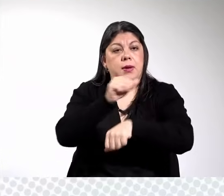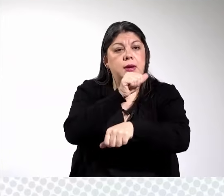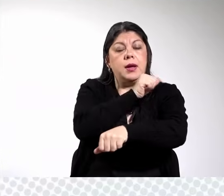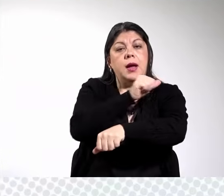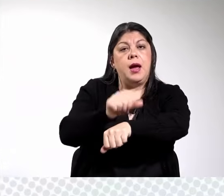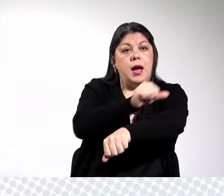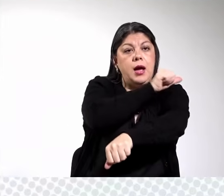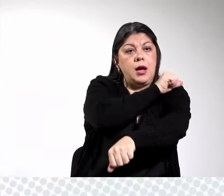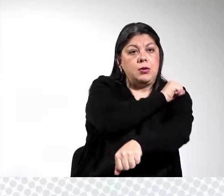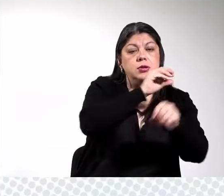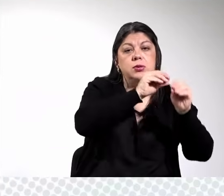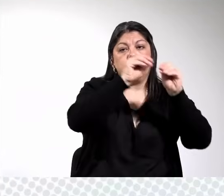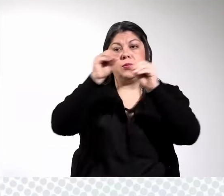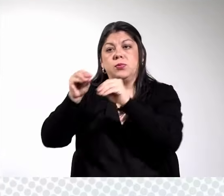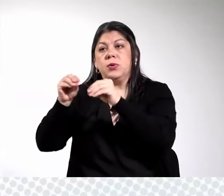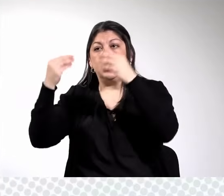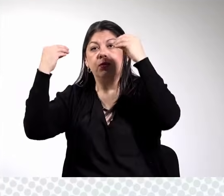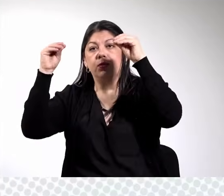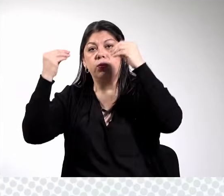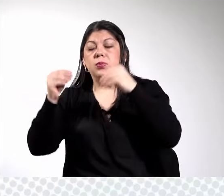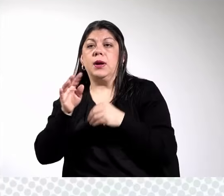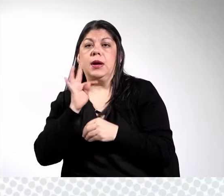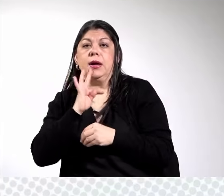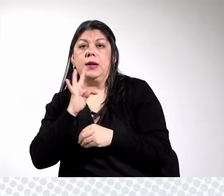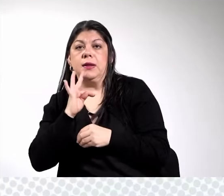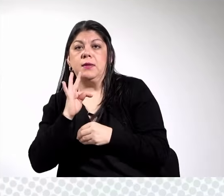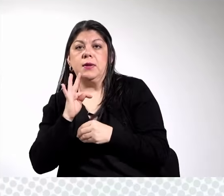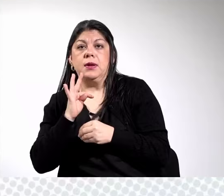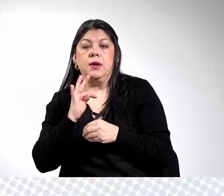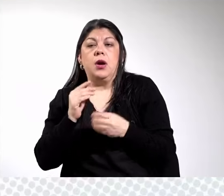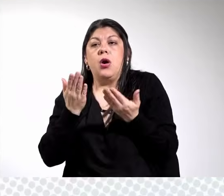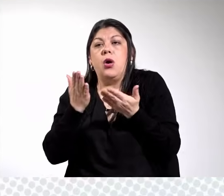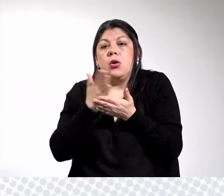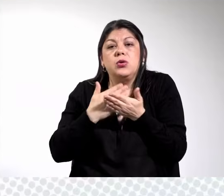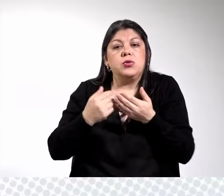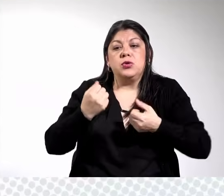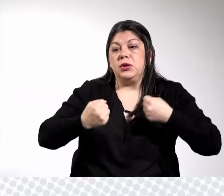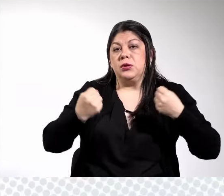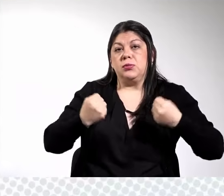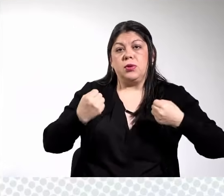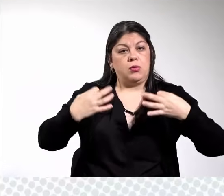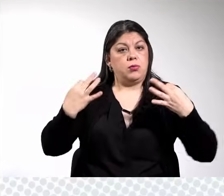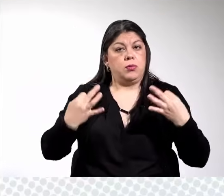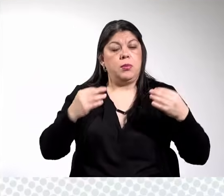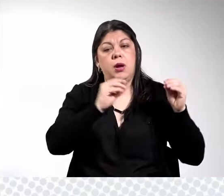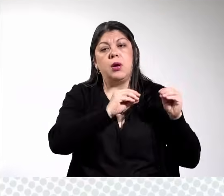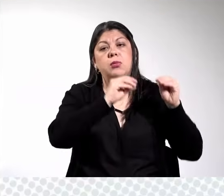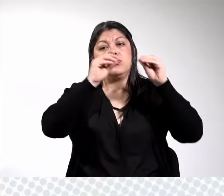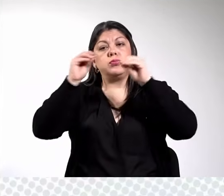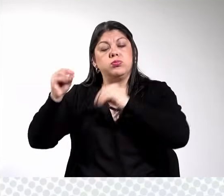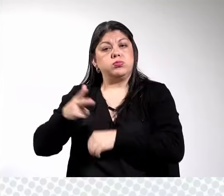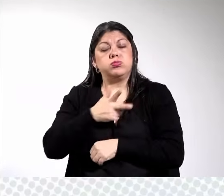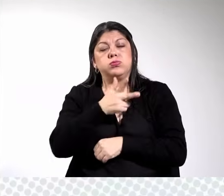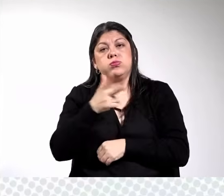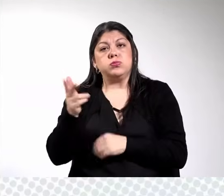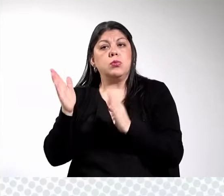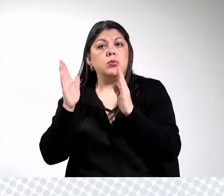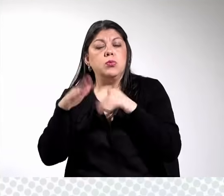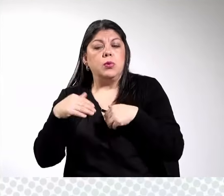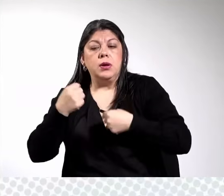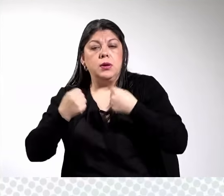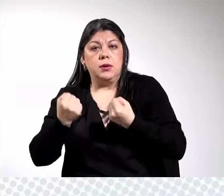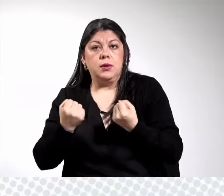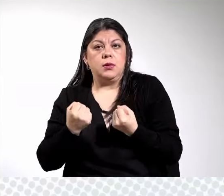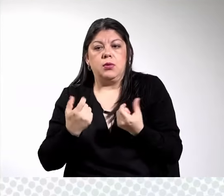en Tibás, por ejemplo. Otros no tienen la posibilidad porque no tienen el Hilux para traer sus productos, que no es